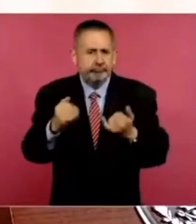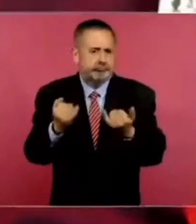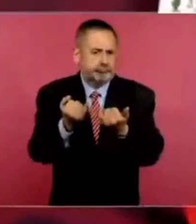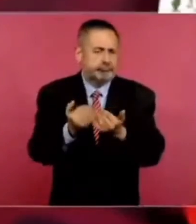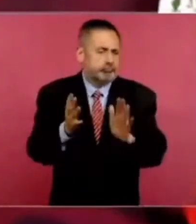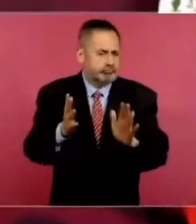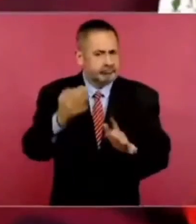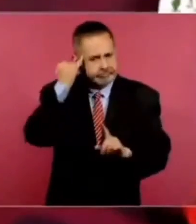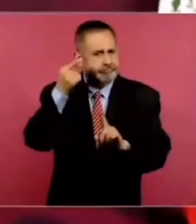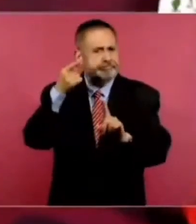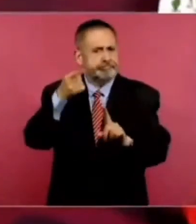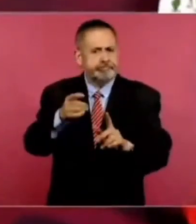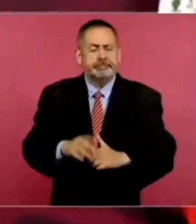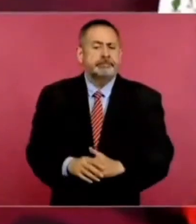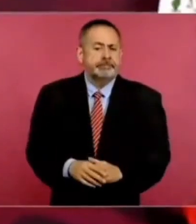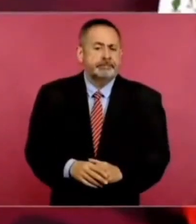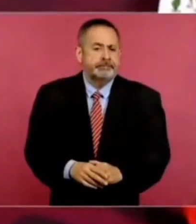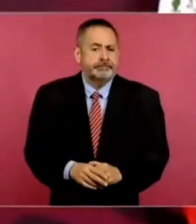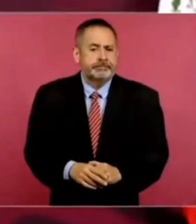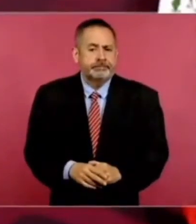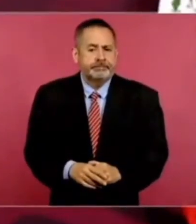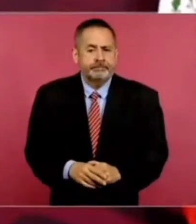Pero